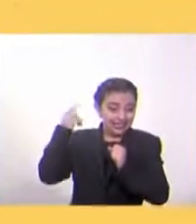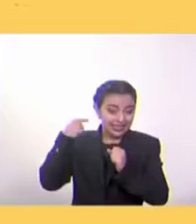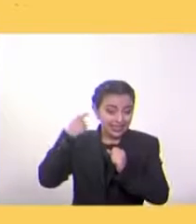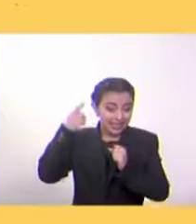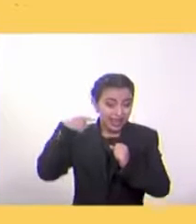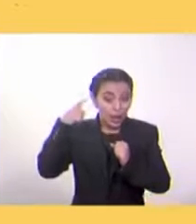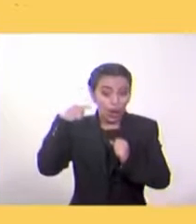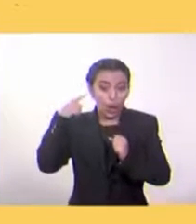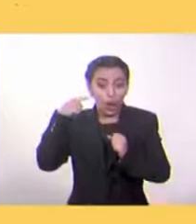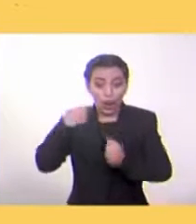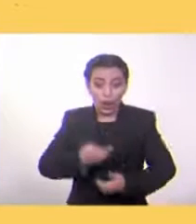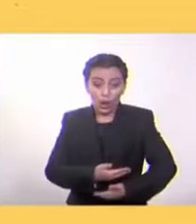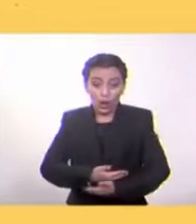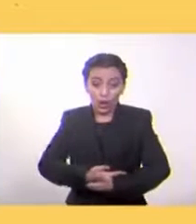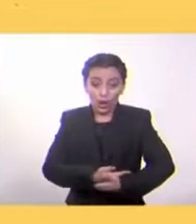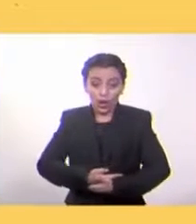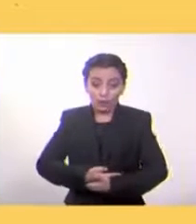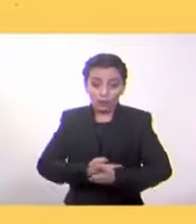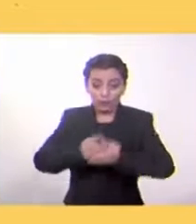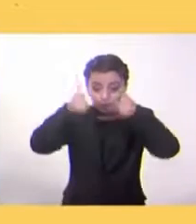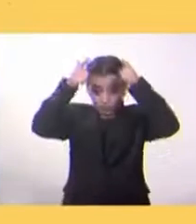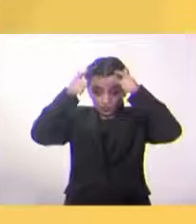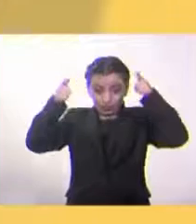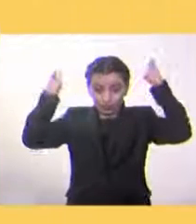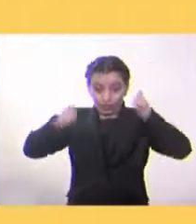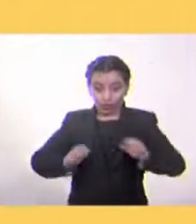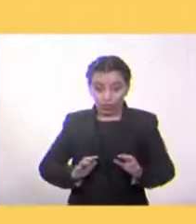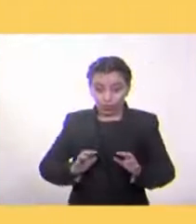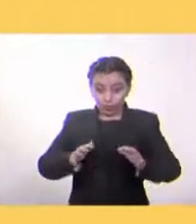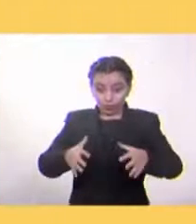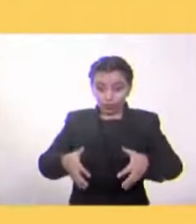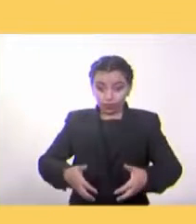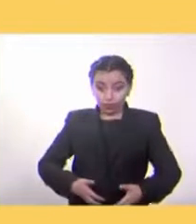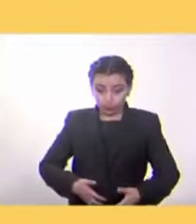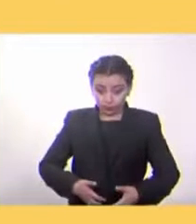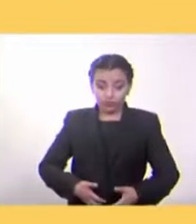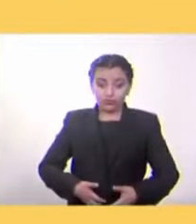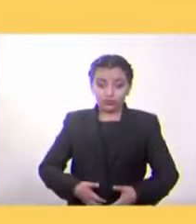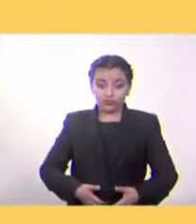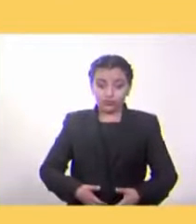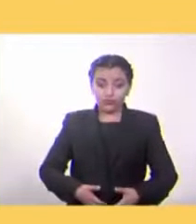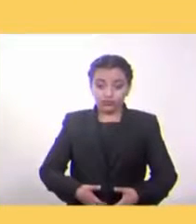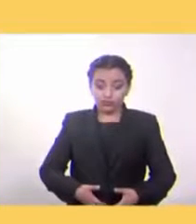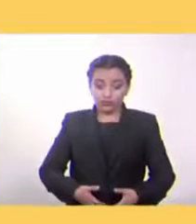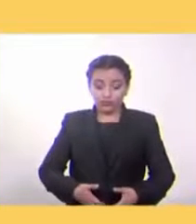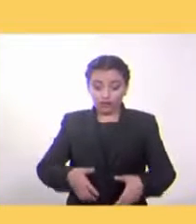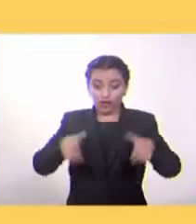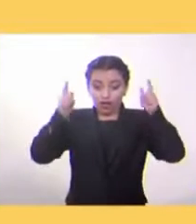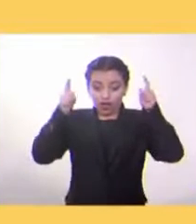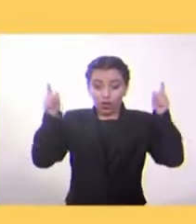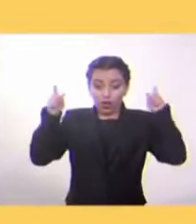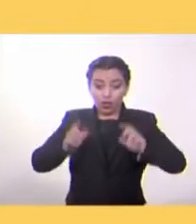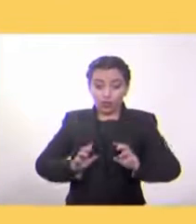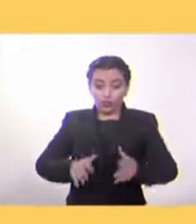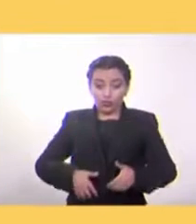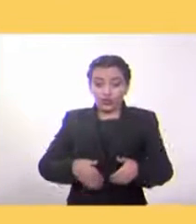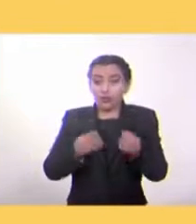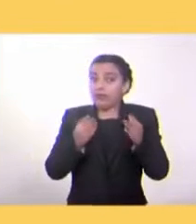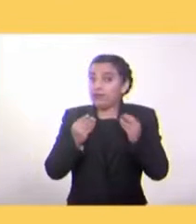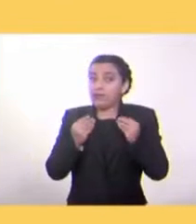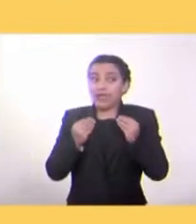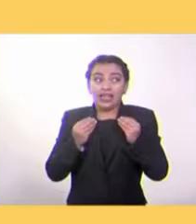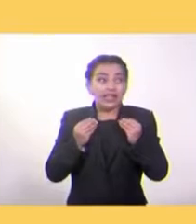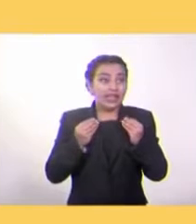se acuerda, Cipitín, el niño del río. ¿Cuántas veces Cipitín no habrá sentido miedo, ser